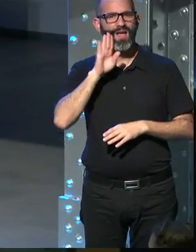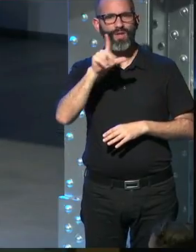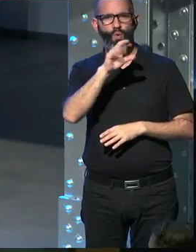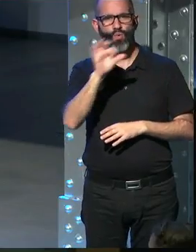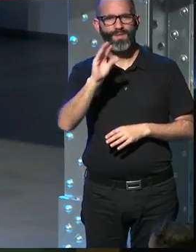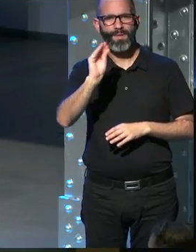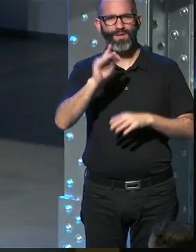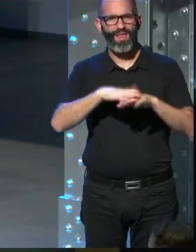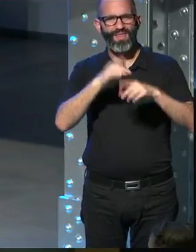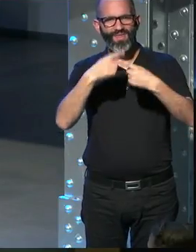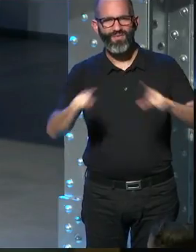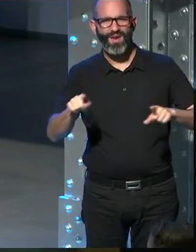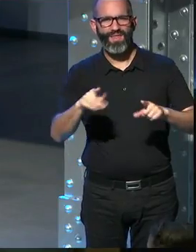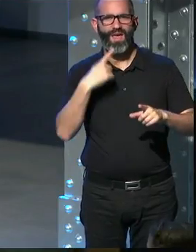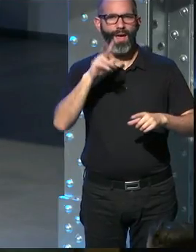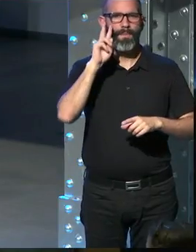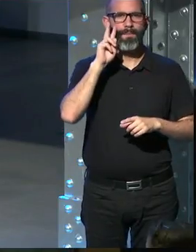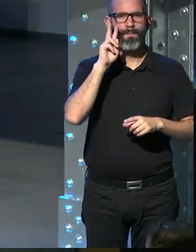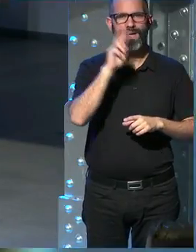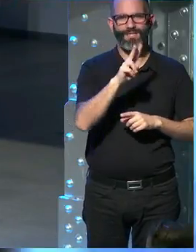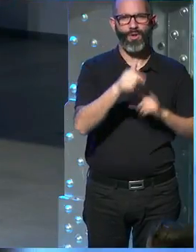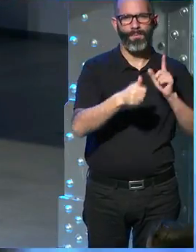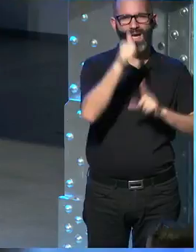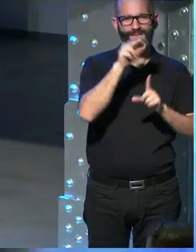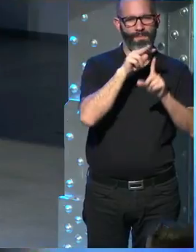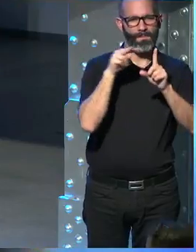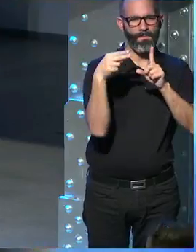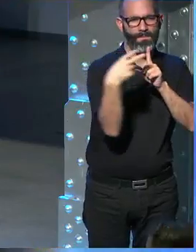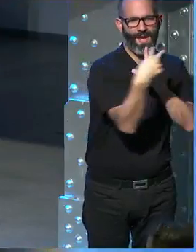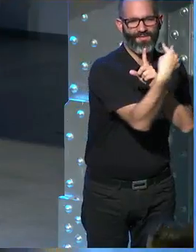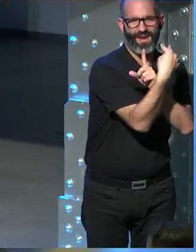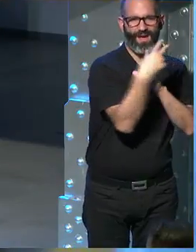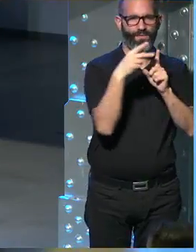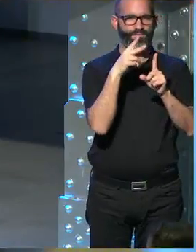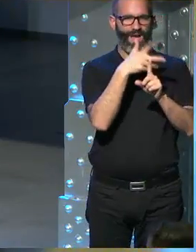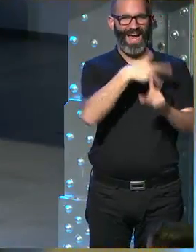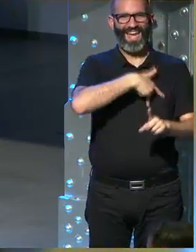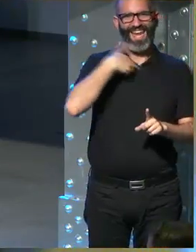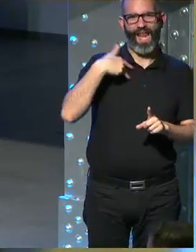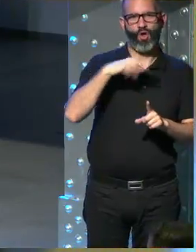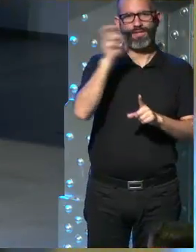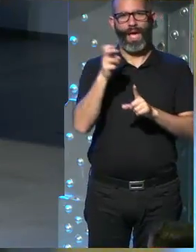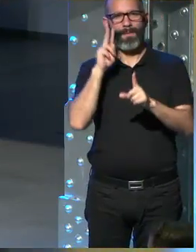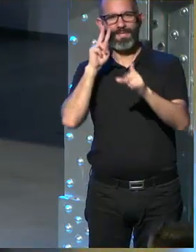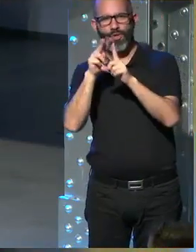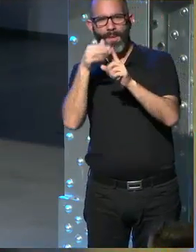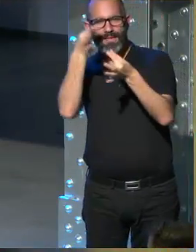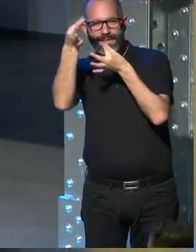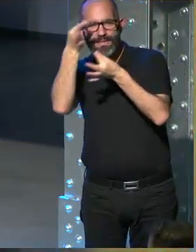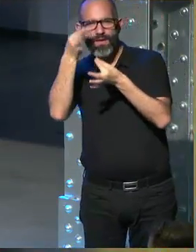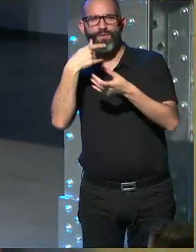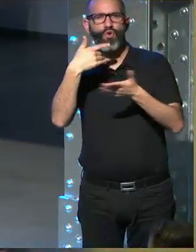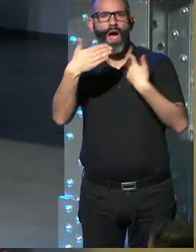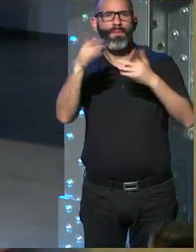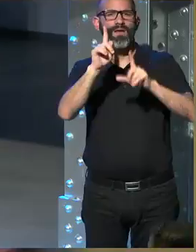la diferencia entre la visión más periférica y la visión más precisa, no has hablado de la diferencia de sexos